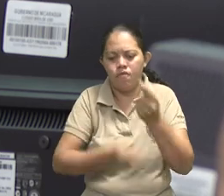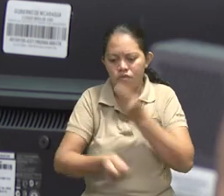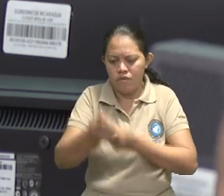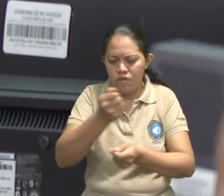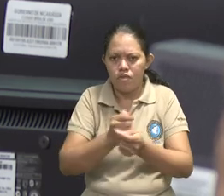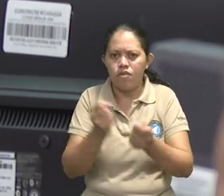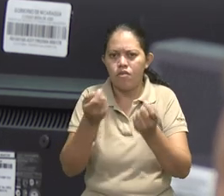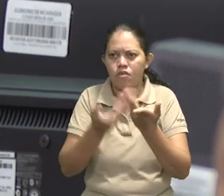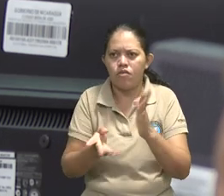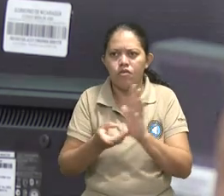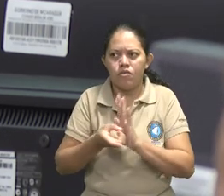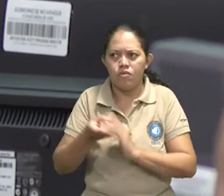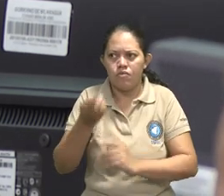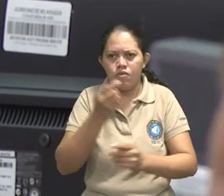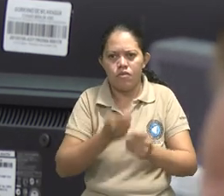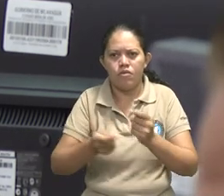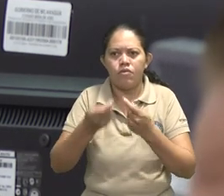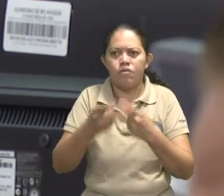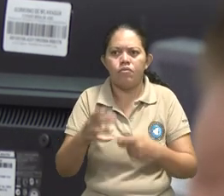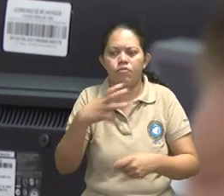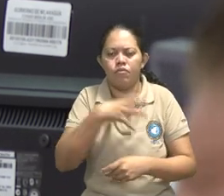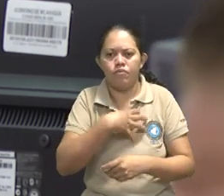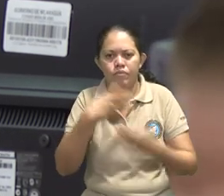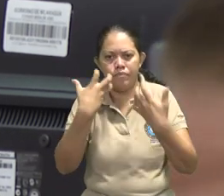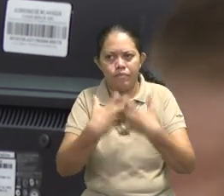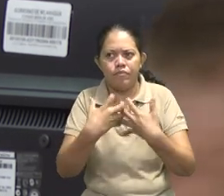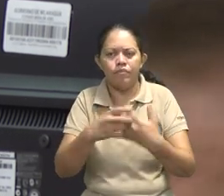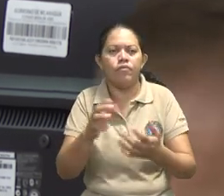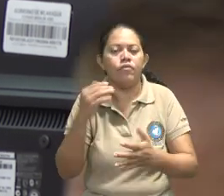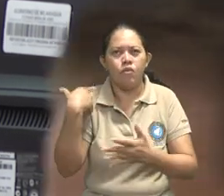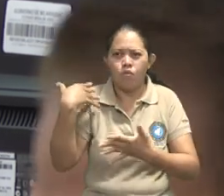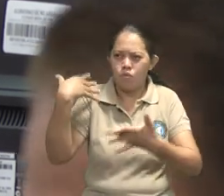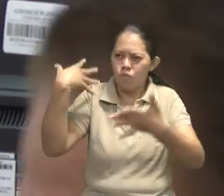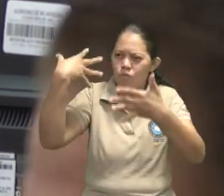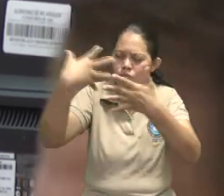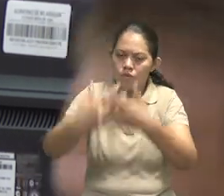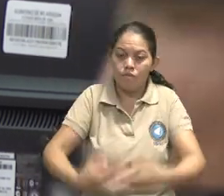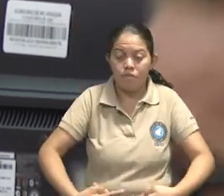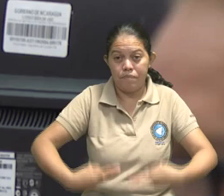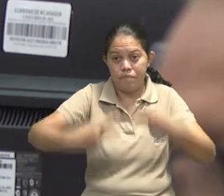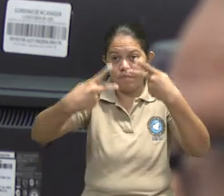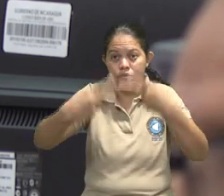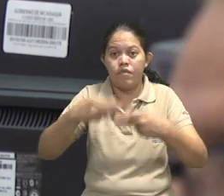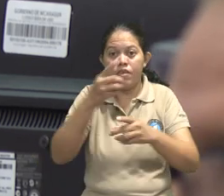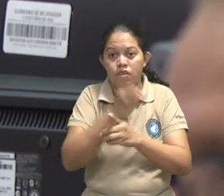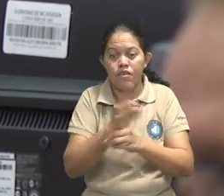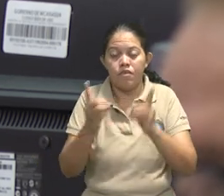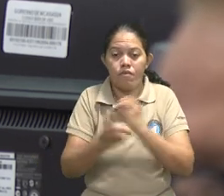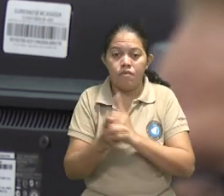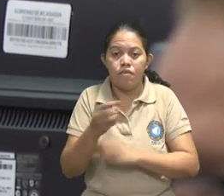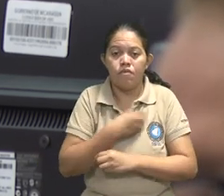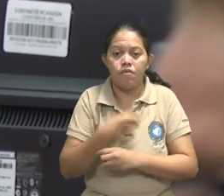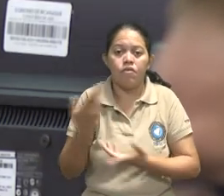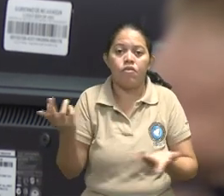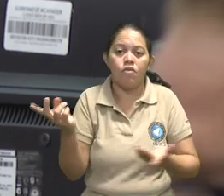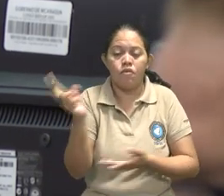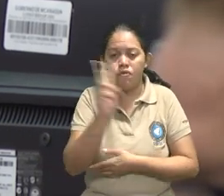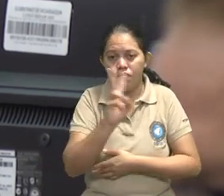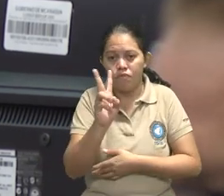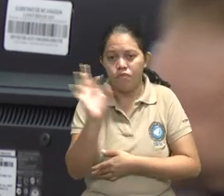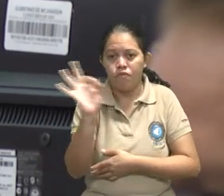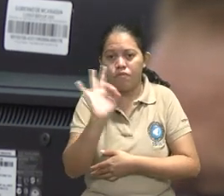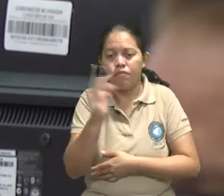la dirección y la administración de la institución. A lo largo de su vida jurídica, esta norma ha sido reformada en dos